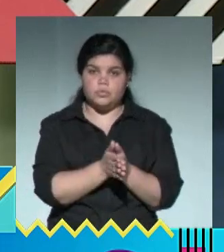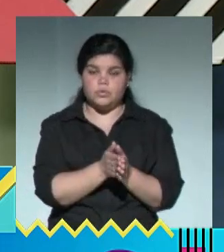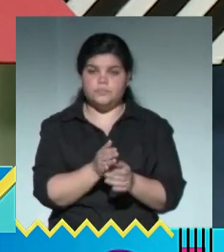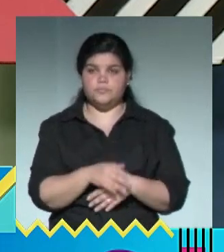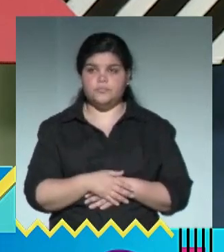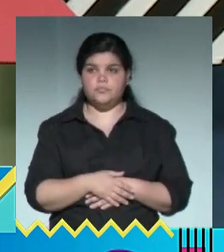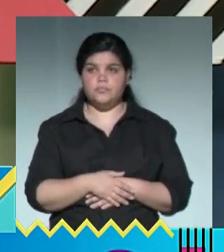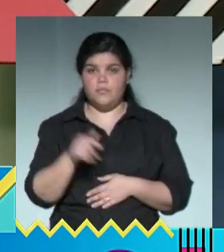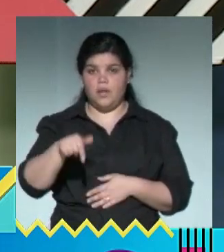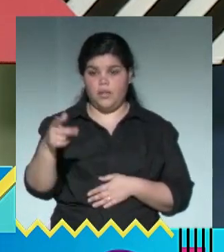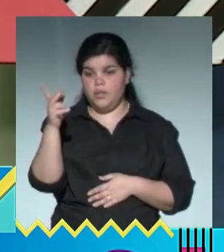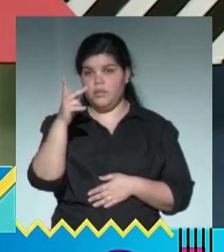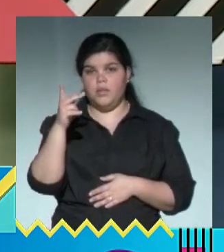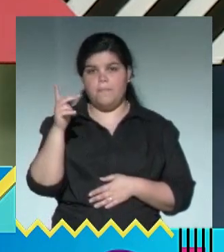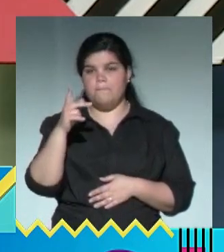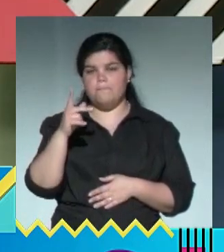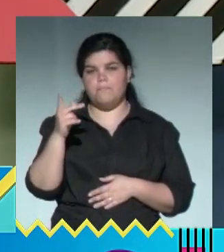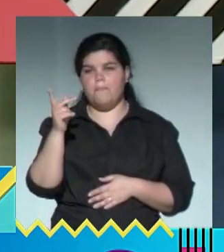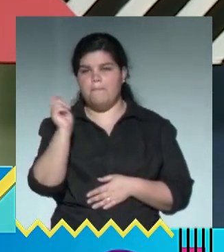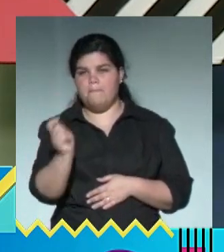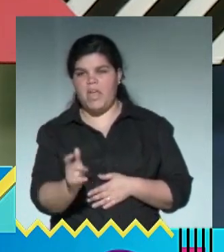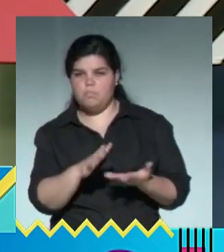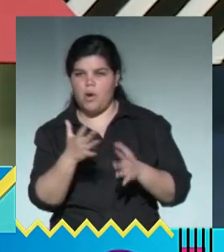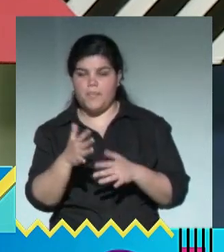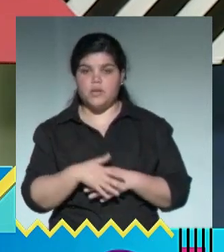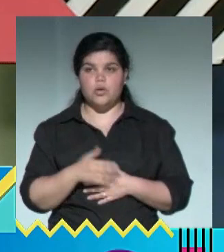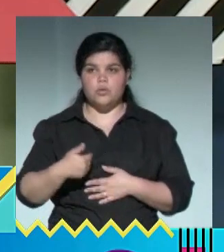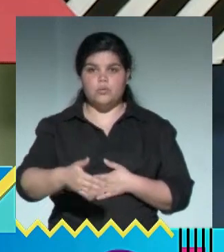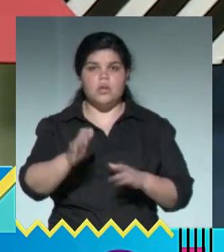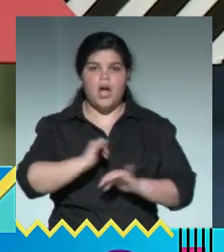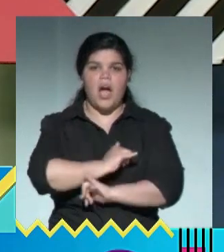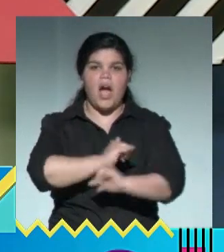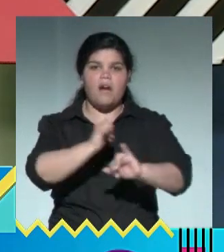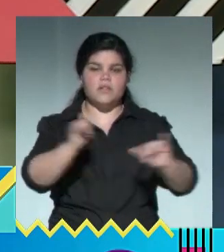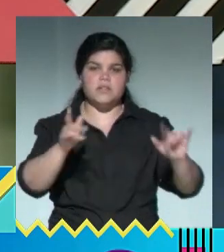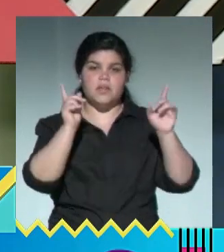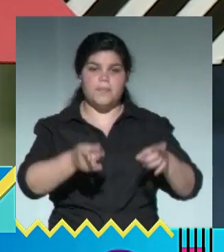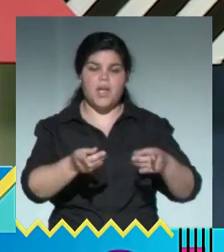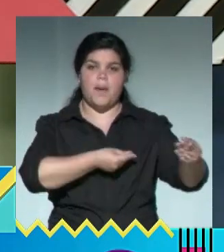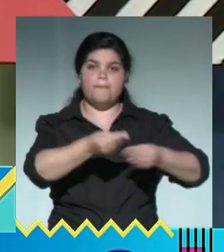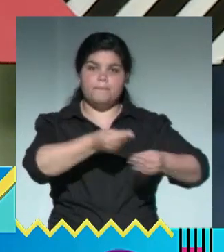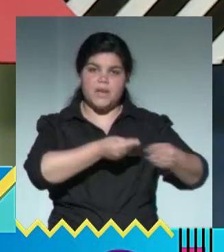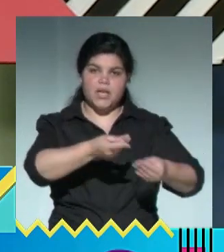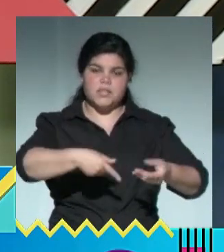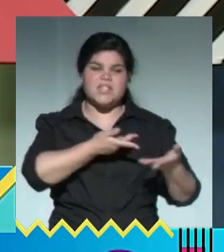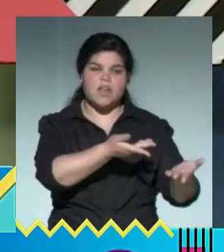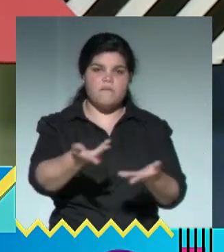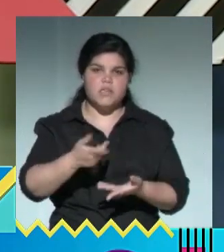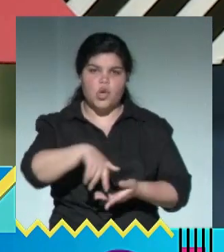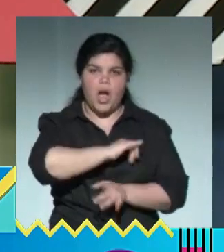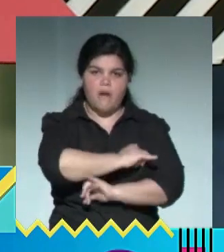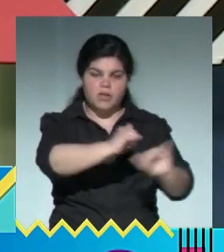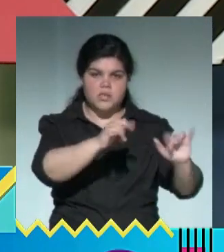hemos realizado en este mes y medio, es notificaciones. Hemos notificado a las empresas prestadoras de servicio, a las otras